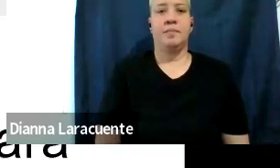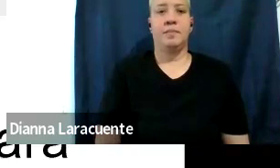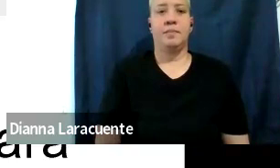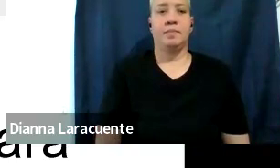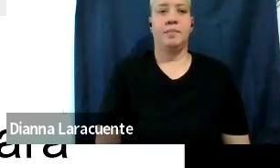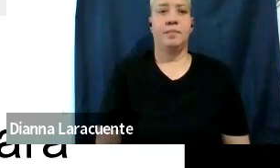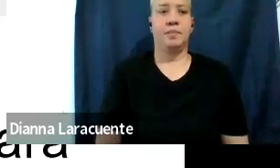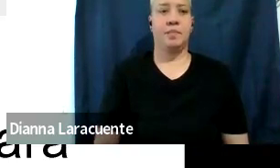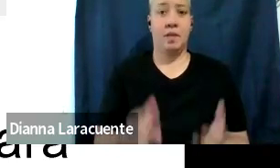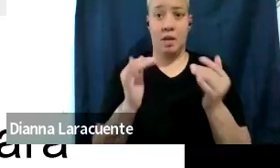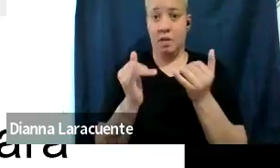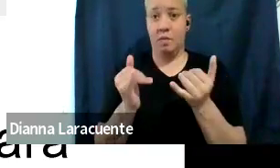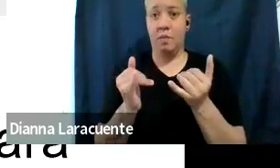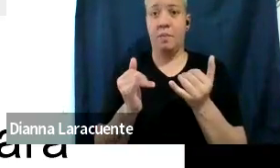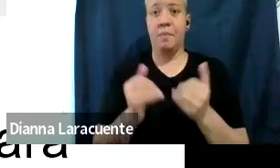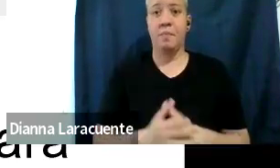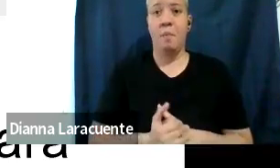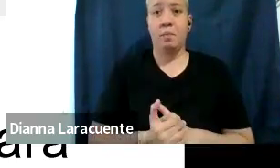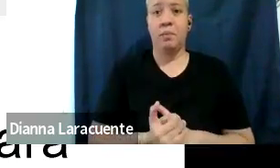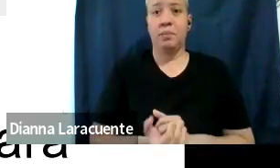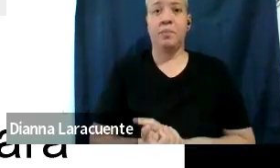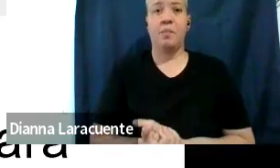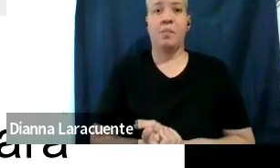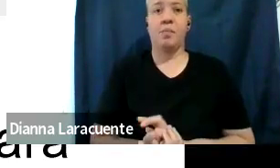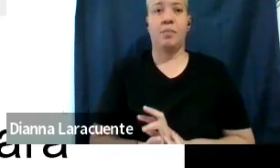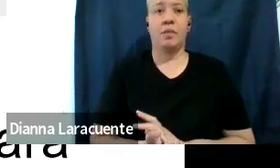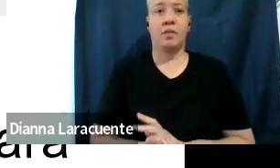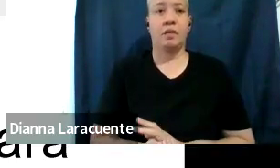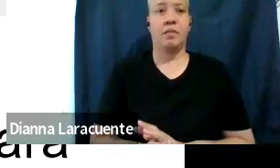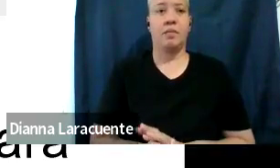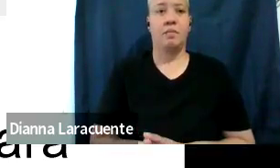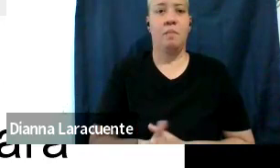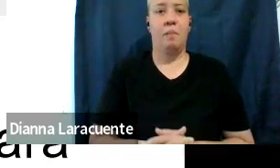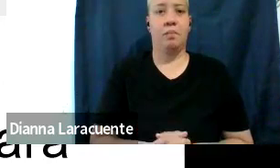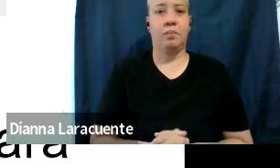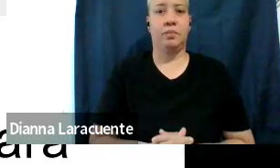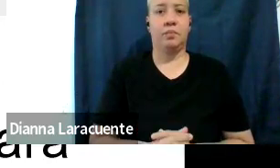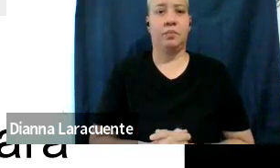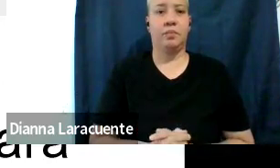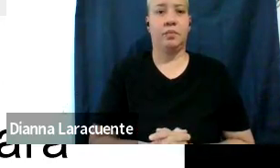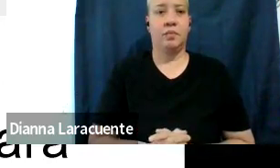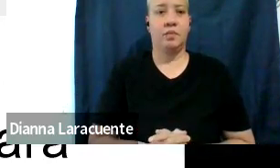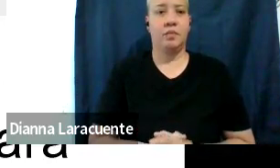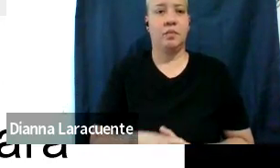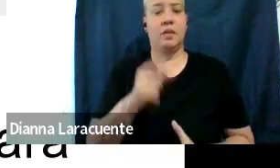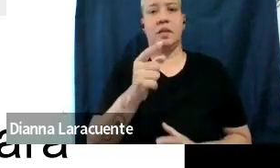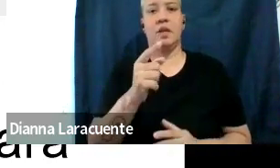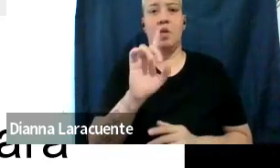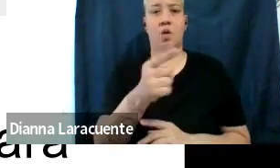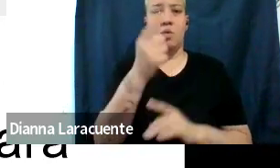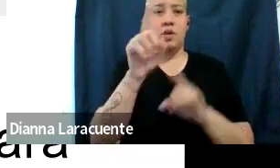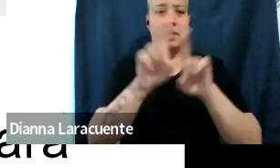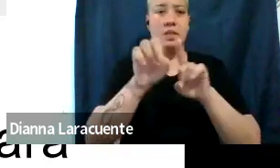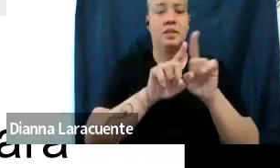¿Lo puede ver Aquí va ahora? a empezar en casa, fíjense con su mono estrellada, ese es en casa